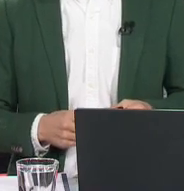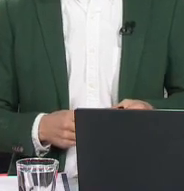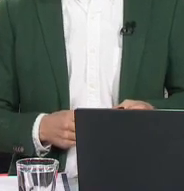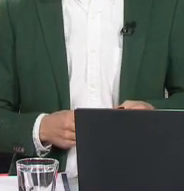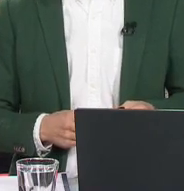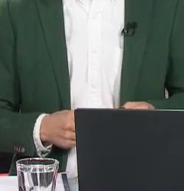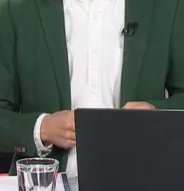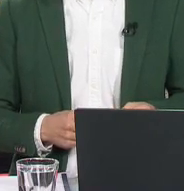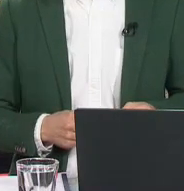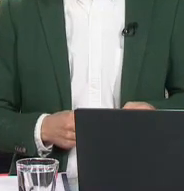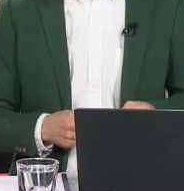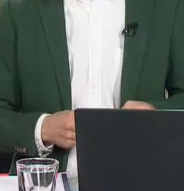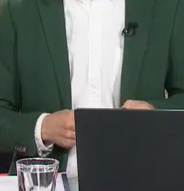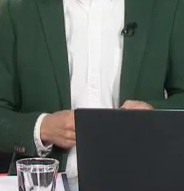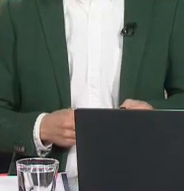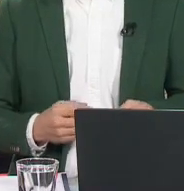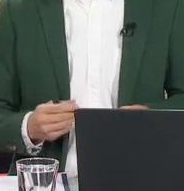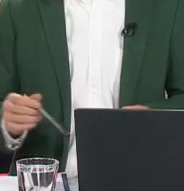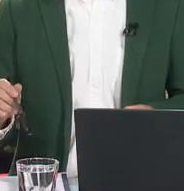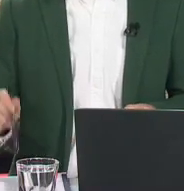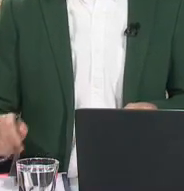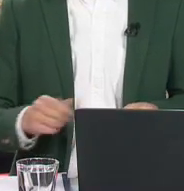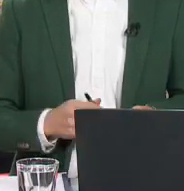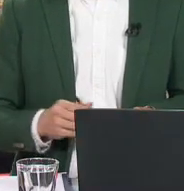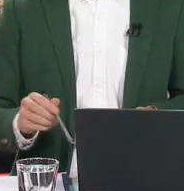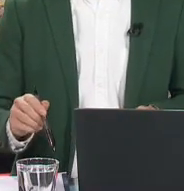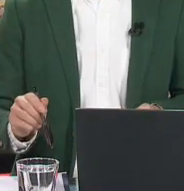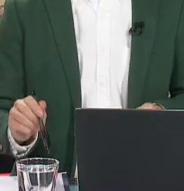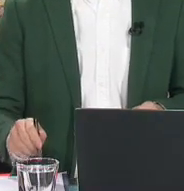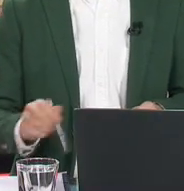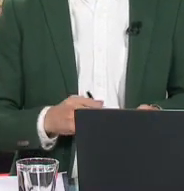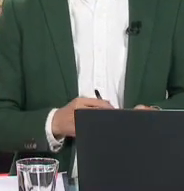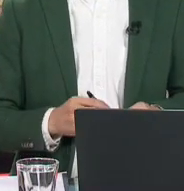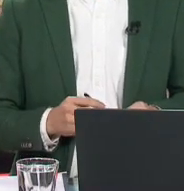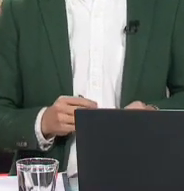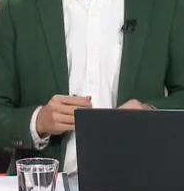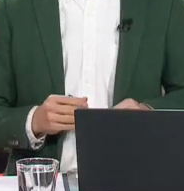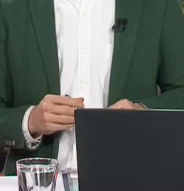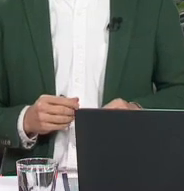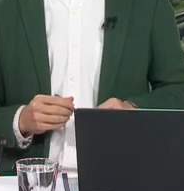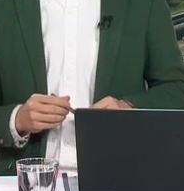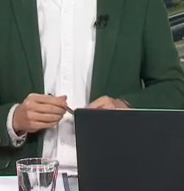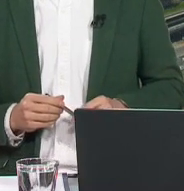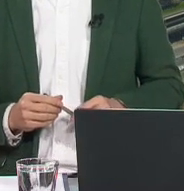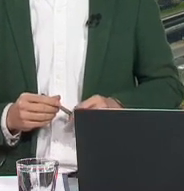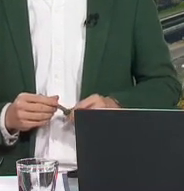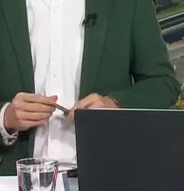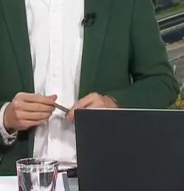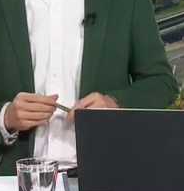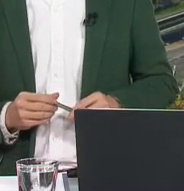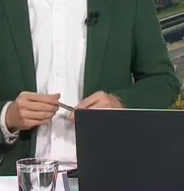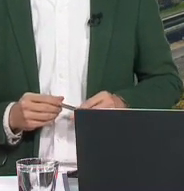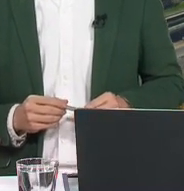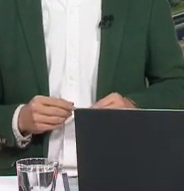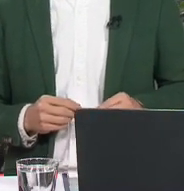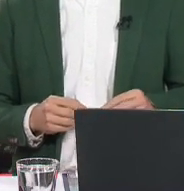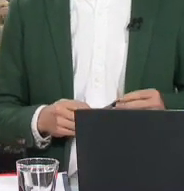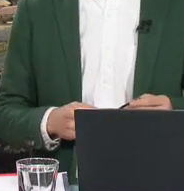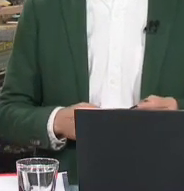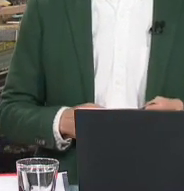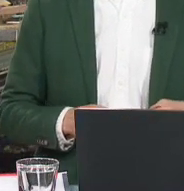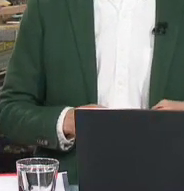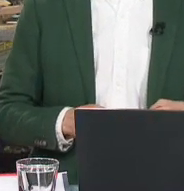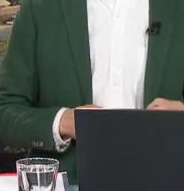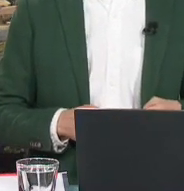También señaló, dinamitan las confianzas estas declaraciones de Mellao. Y también, por último, respecto a esta decisión preliminar